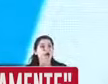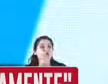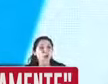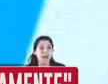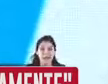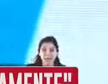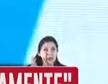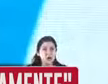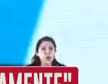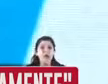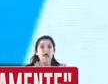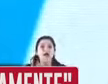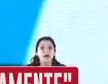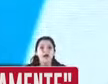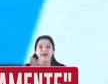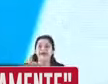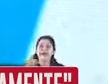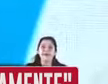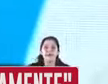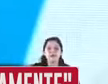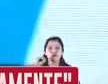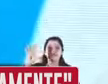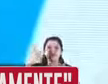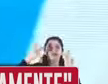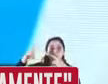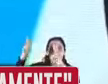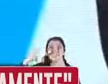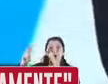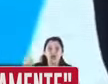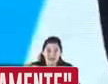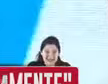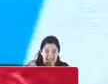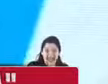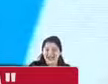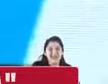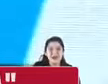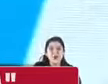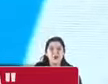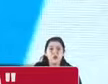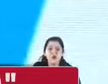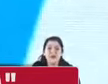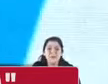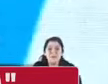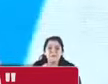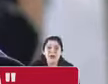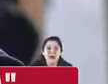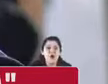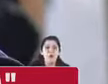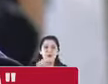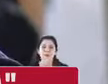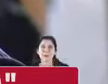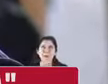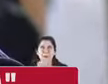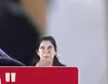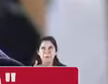porque la tenemos que exportar no tienen la plata a los argentinos para poder cooperar no de disfrazarla